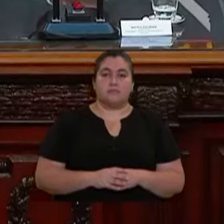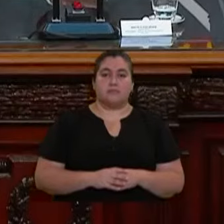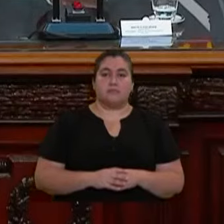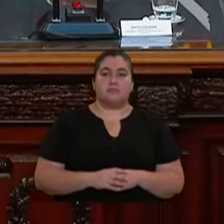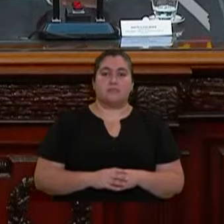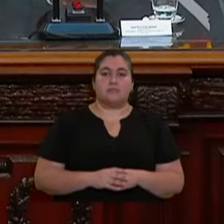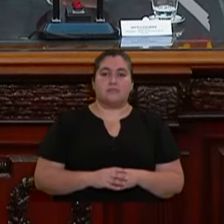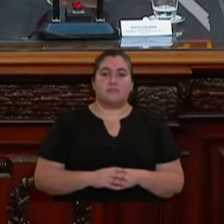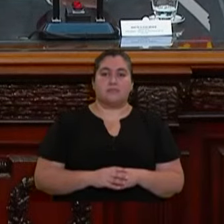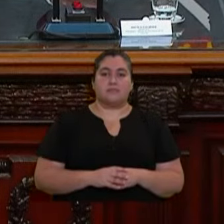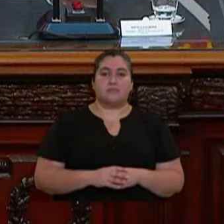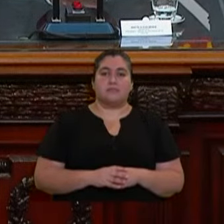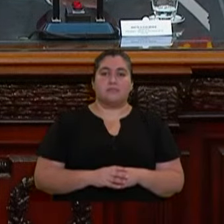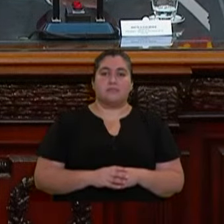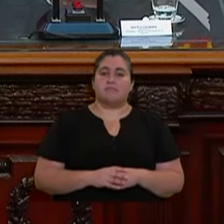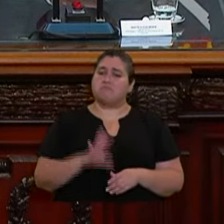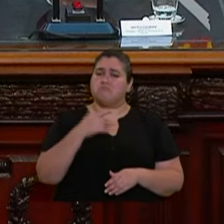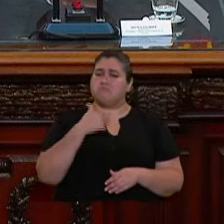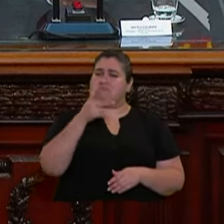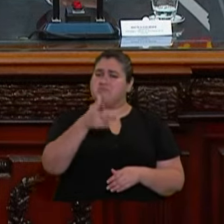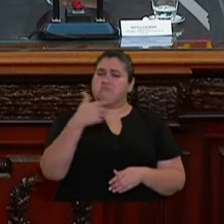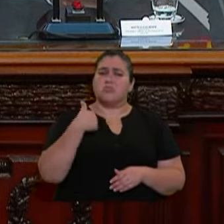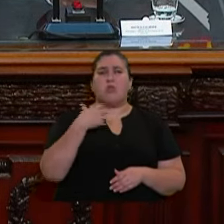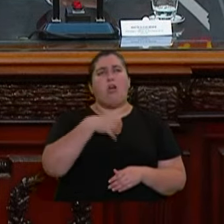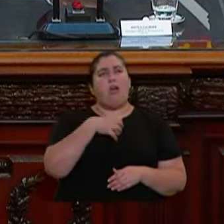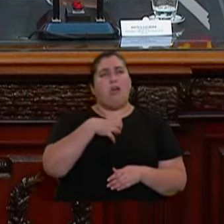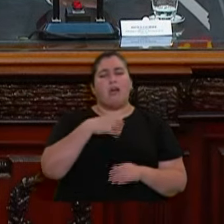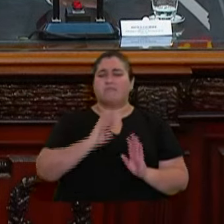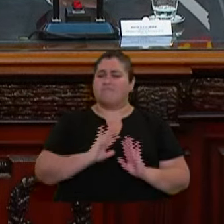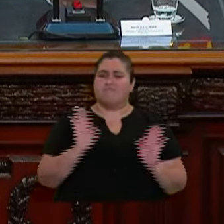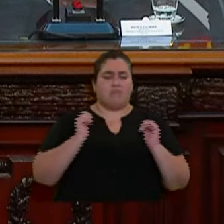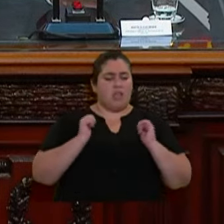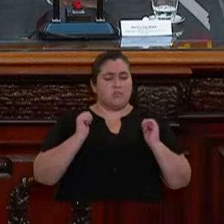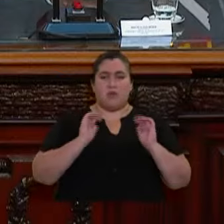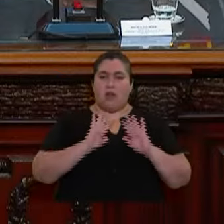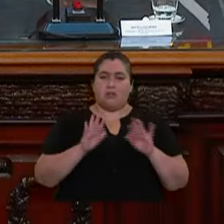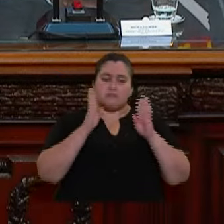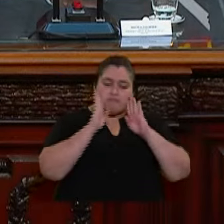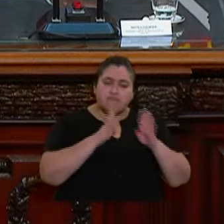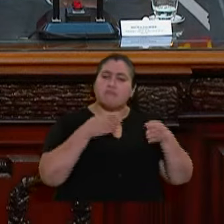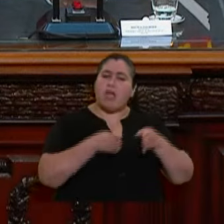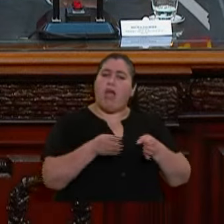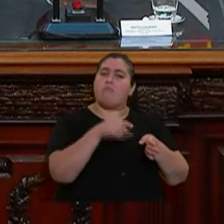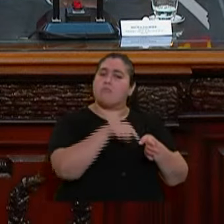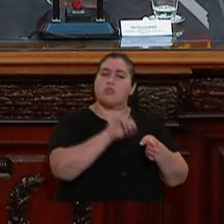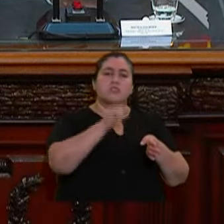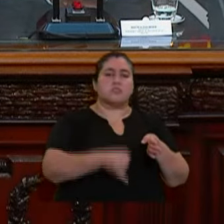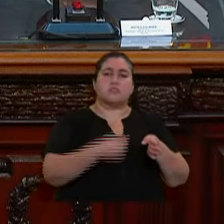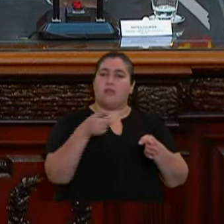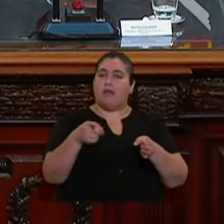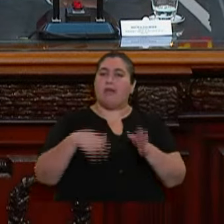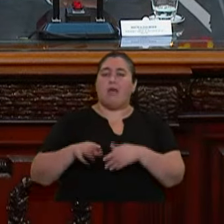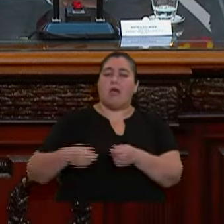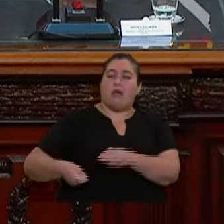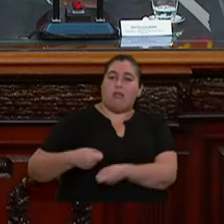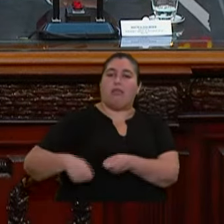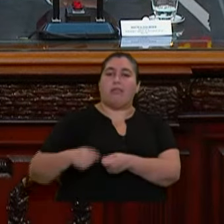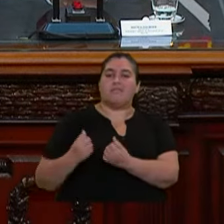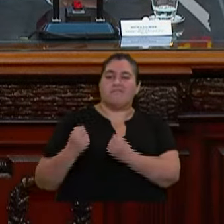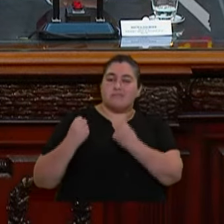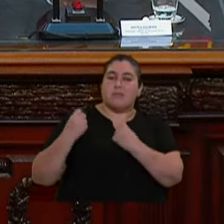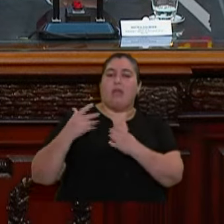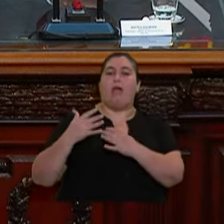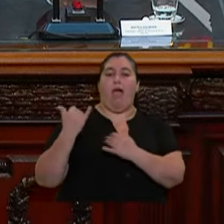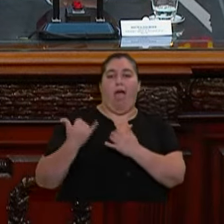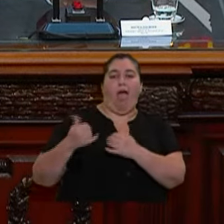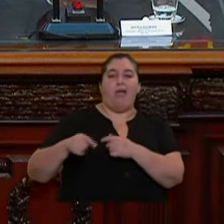Debo ser honesto en decirles que no tengo demasiadas esperanzas de que tomen este camino. Creo que la corrupción, la mezquindad y el egoísmo